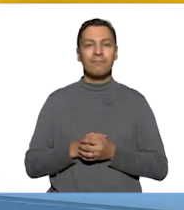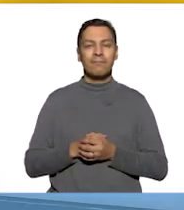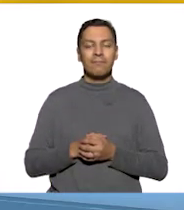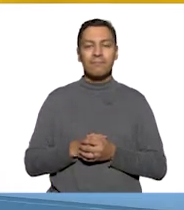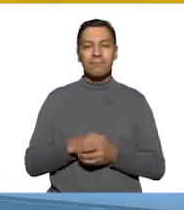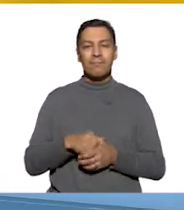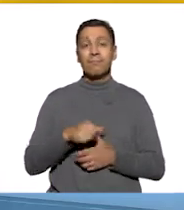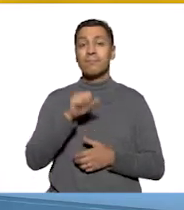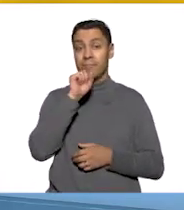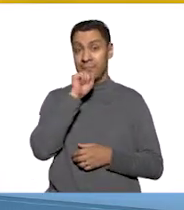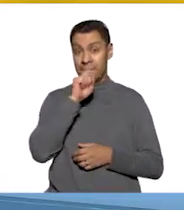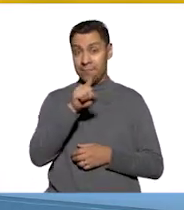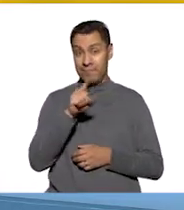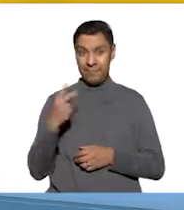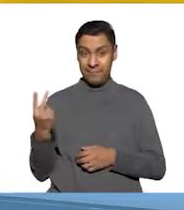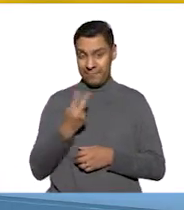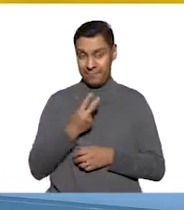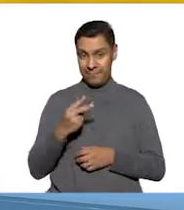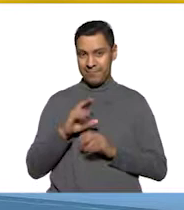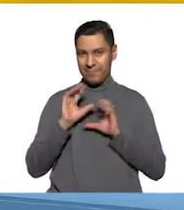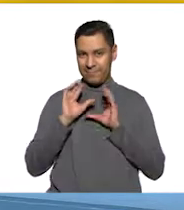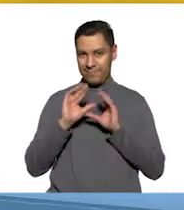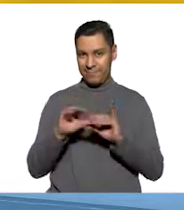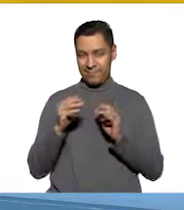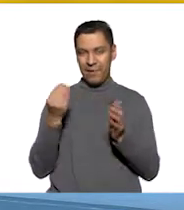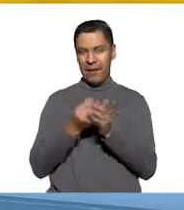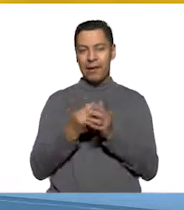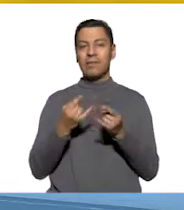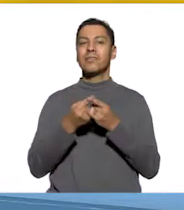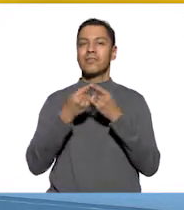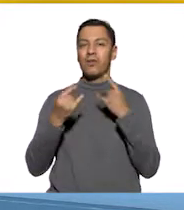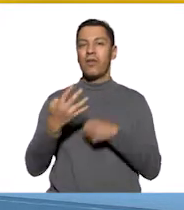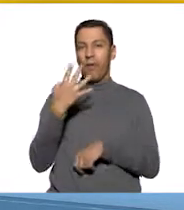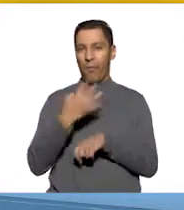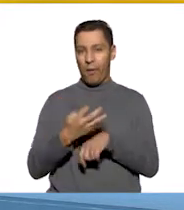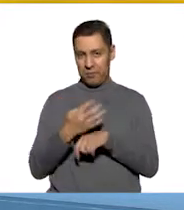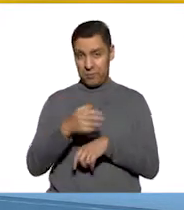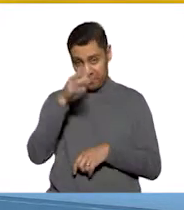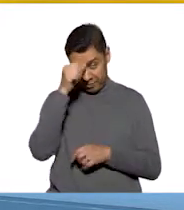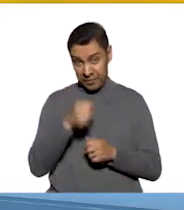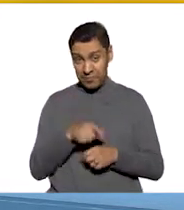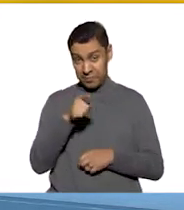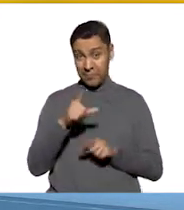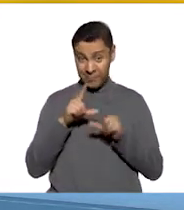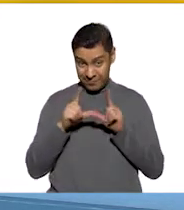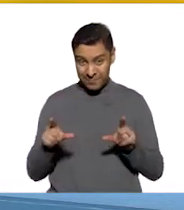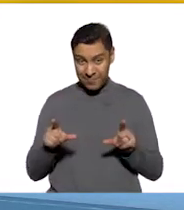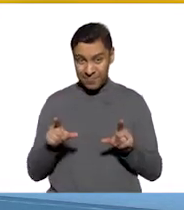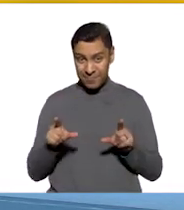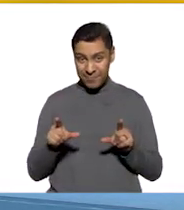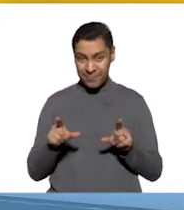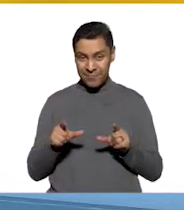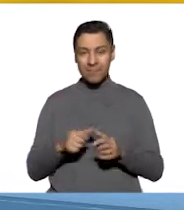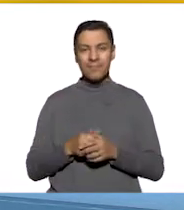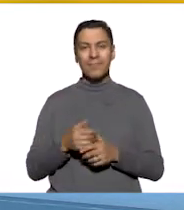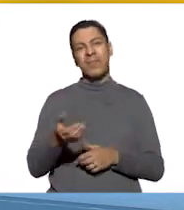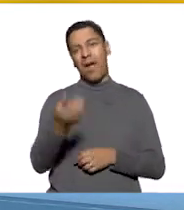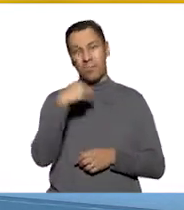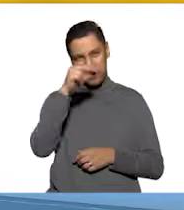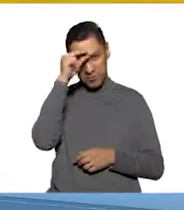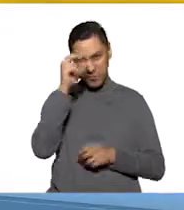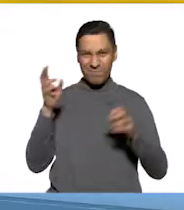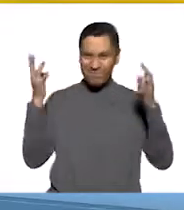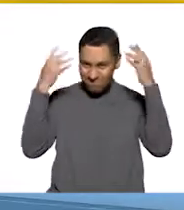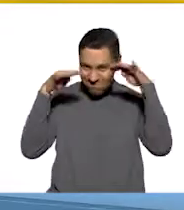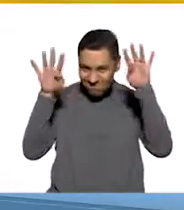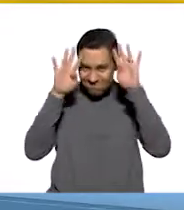vamos a tener el gusto de estar con ustedes en esta clase de historia de cuarto grado. ¿Ya están listos? Vamos con Ajo Listo